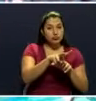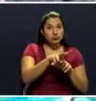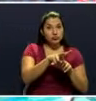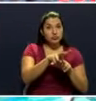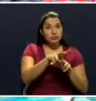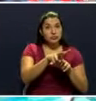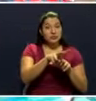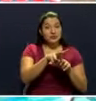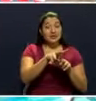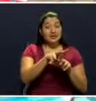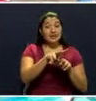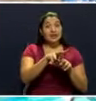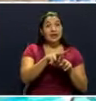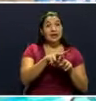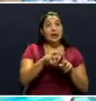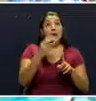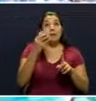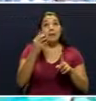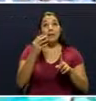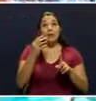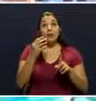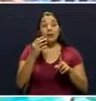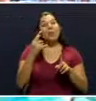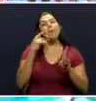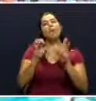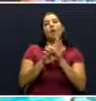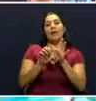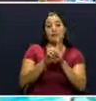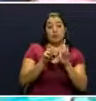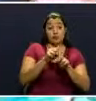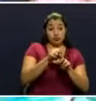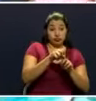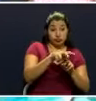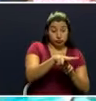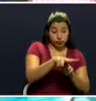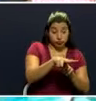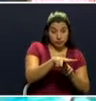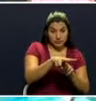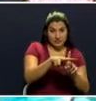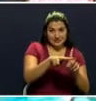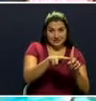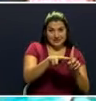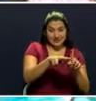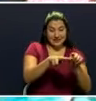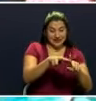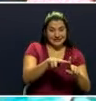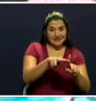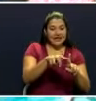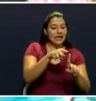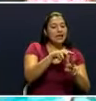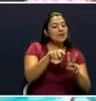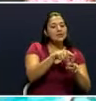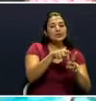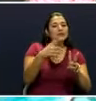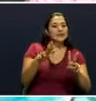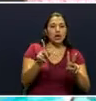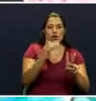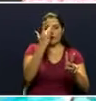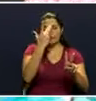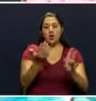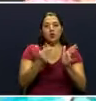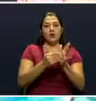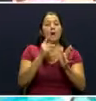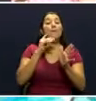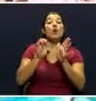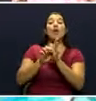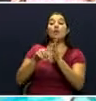va a cortar. ¿Por qué? Porque a mí ya me dio la infección, a él ya le dio la infección, a él ya le dio la infección. Entonces, por ejemplo, si yo tengo en mi familia 10 personas